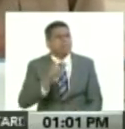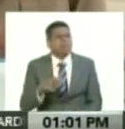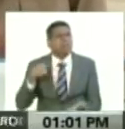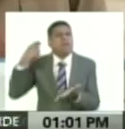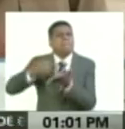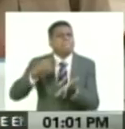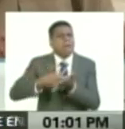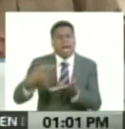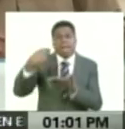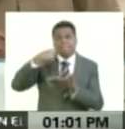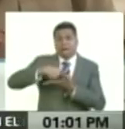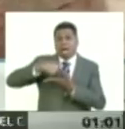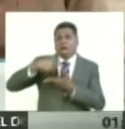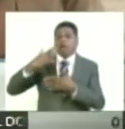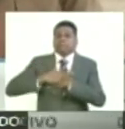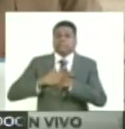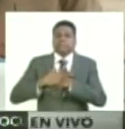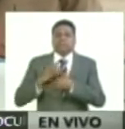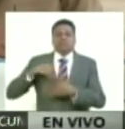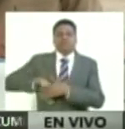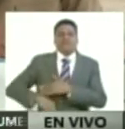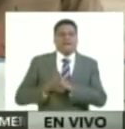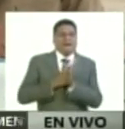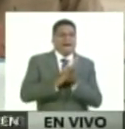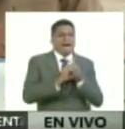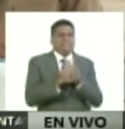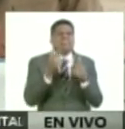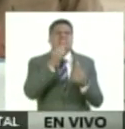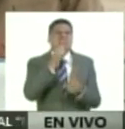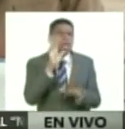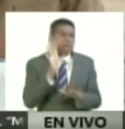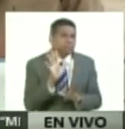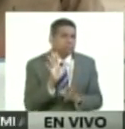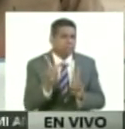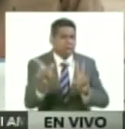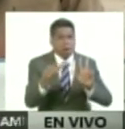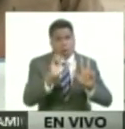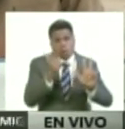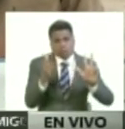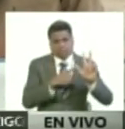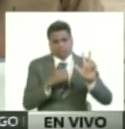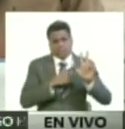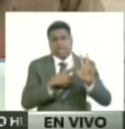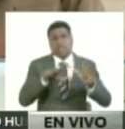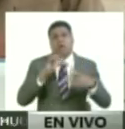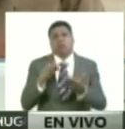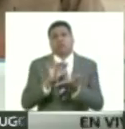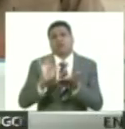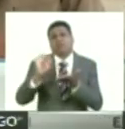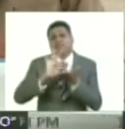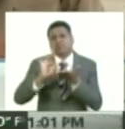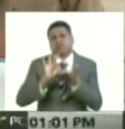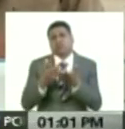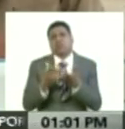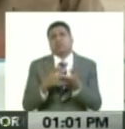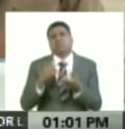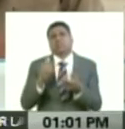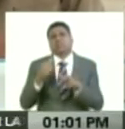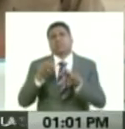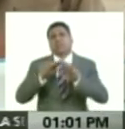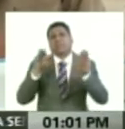Y la otra consulta es, usted habla de avances, de funcionamiento de la mesa de la mesa de